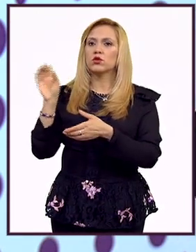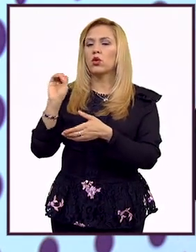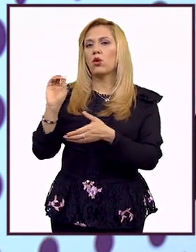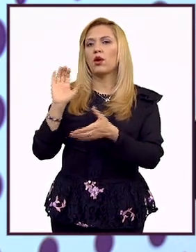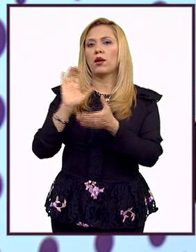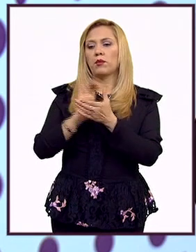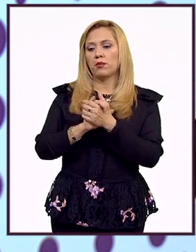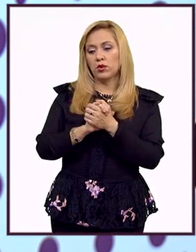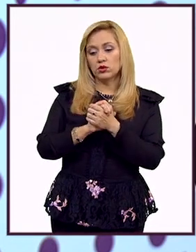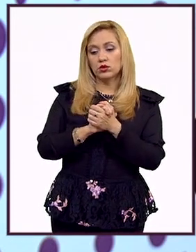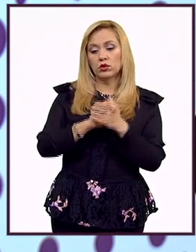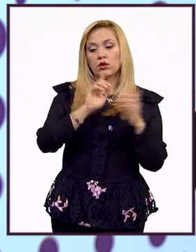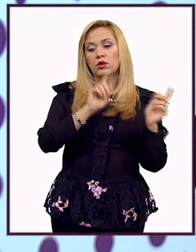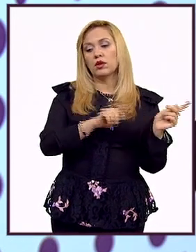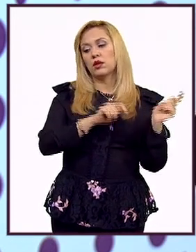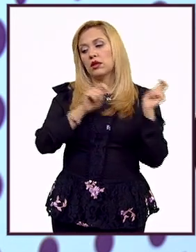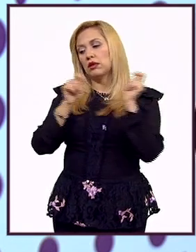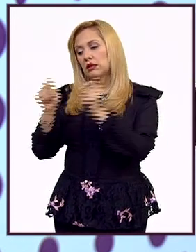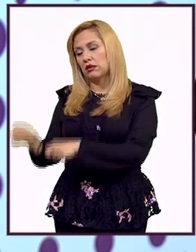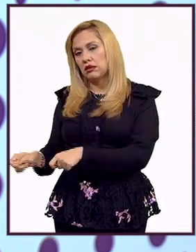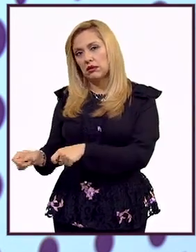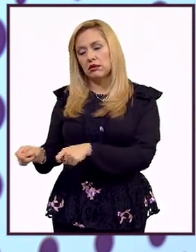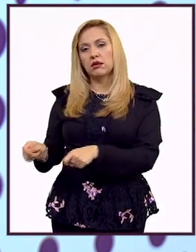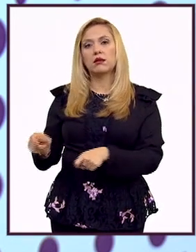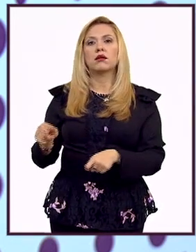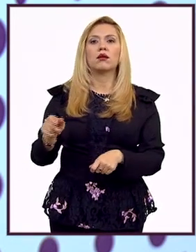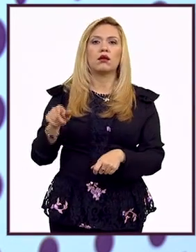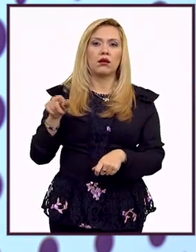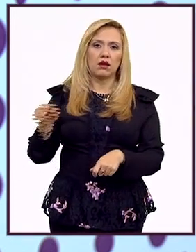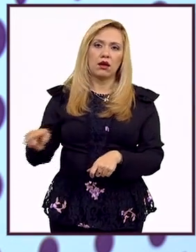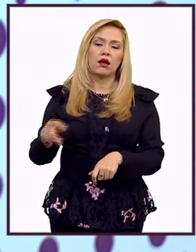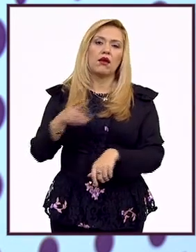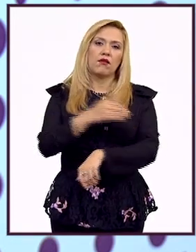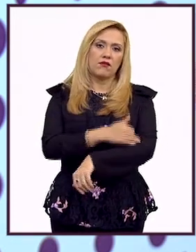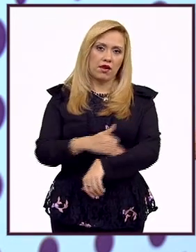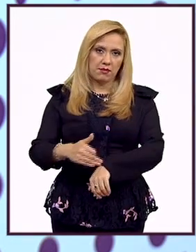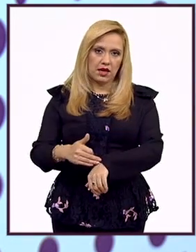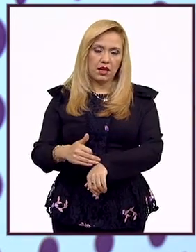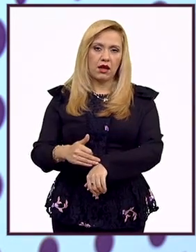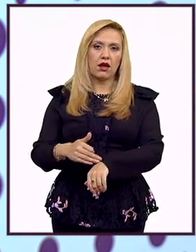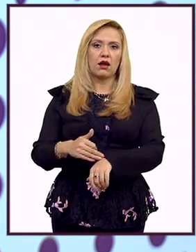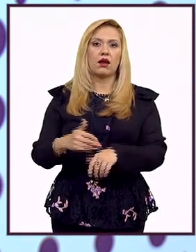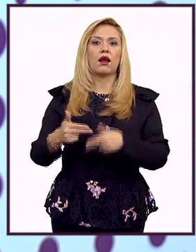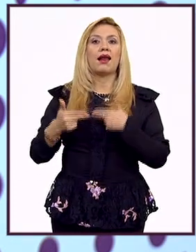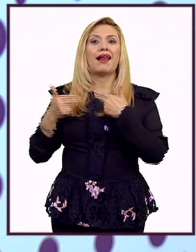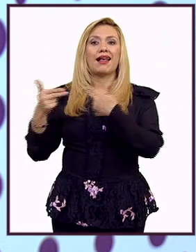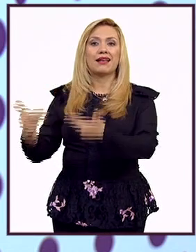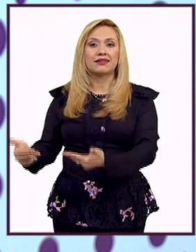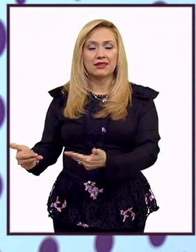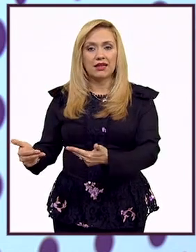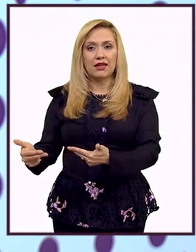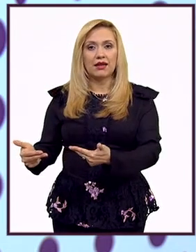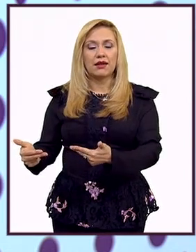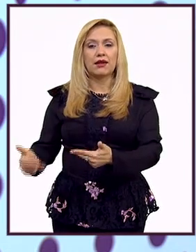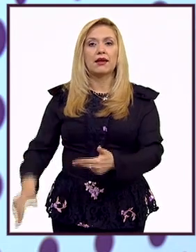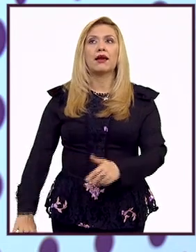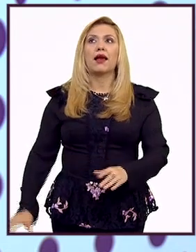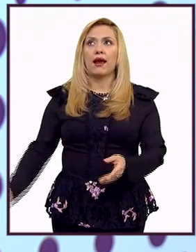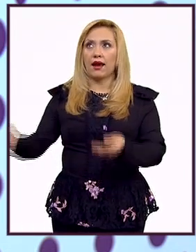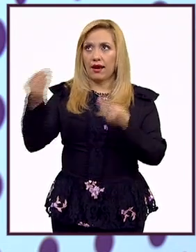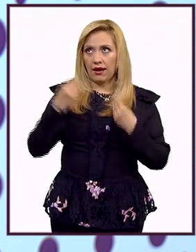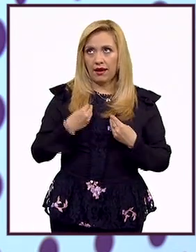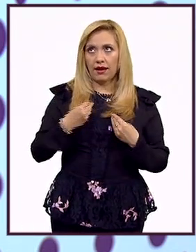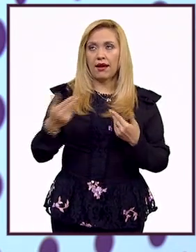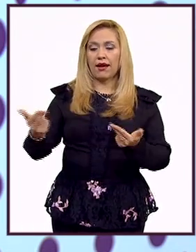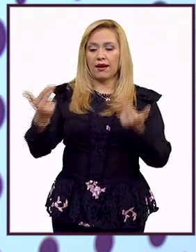la podían recibir de su papá, la tenían que recibir del marido, entonces era porque ahí era patrimonio de familia. Se les daba en herencia y o sea, la podían recibir del marido